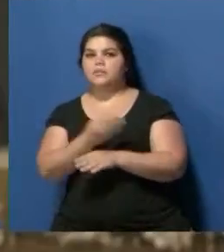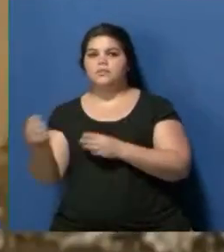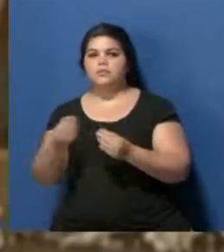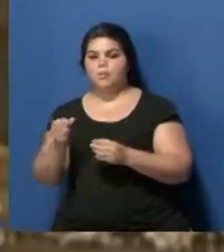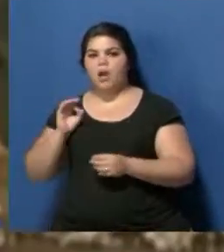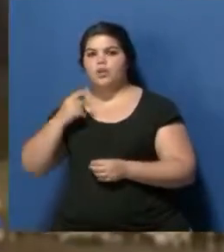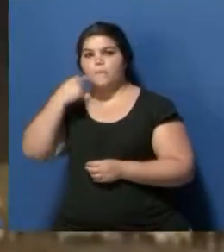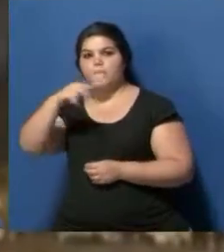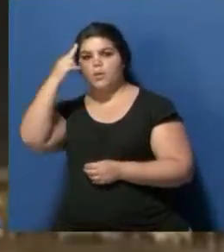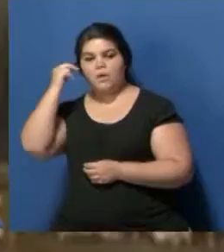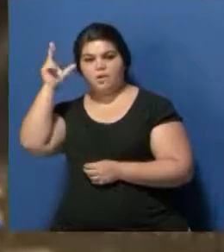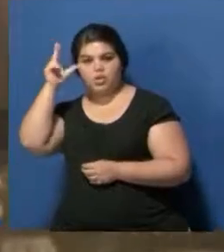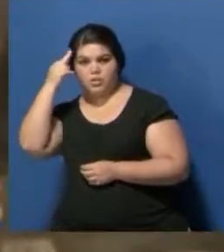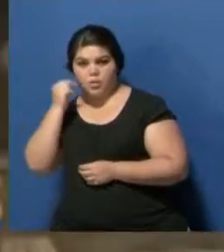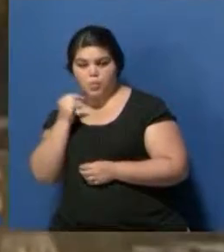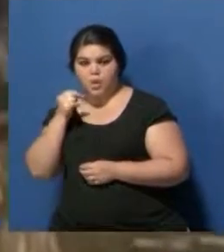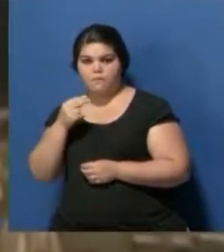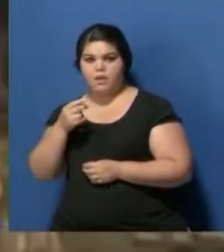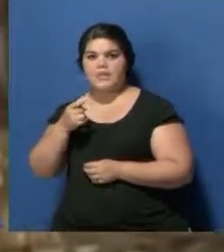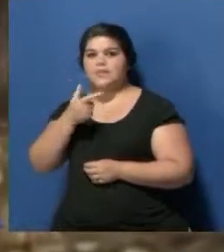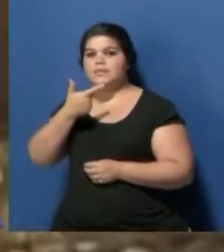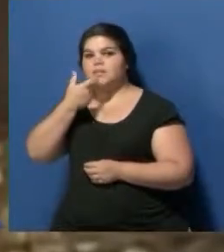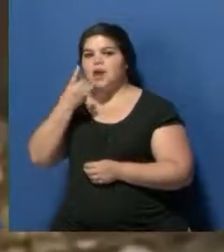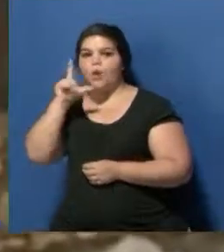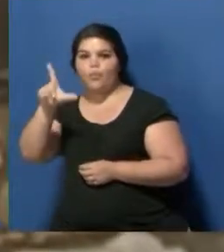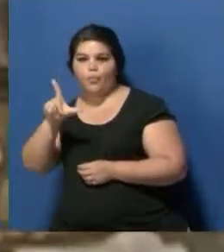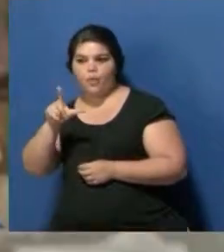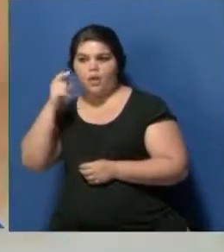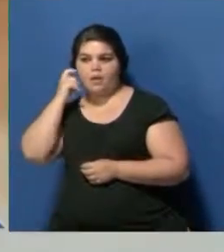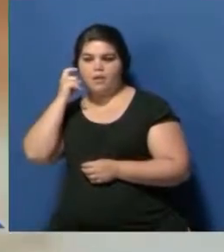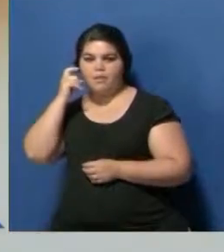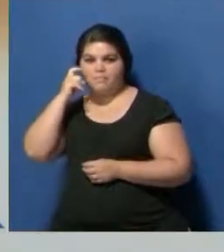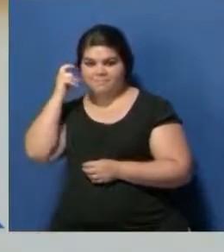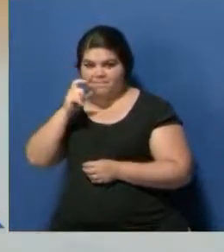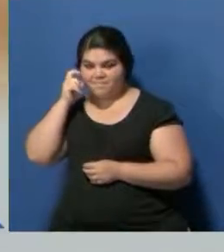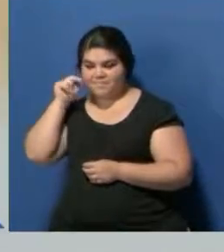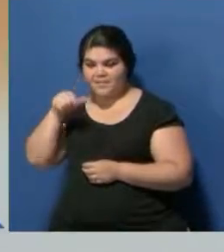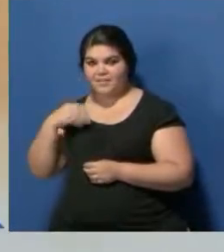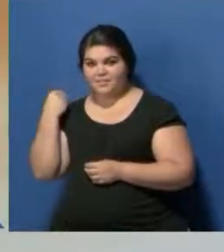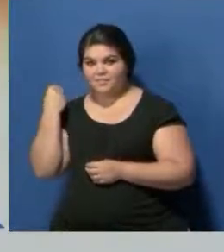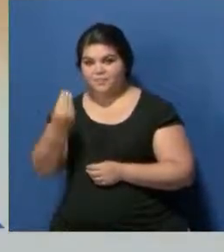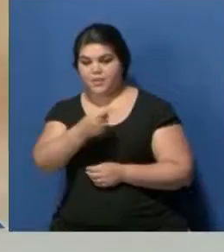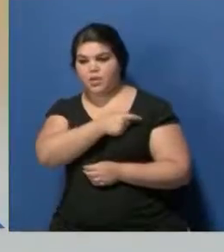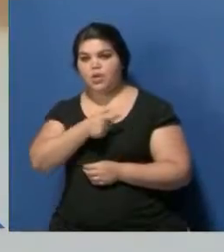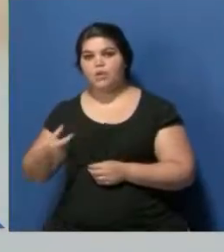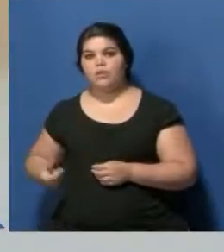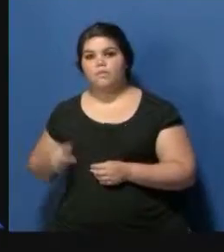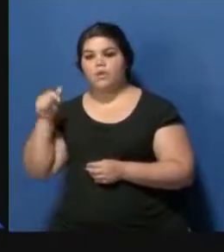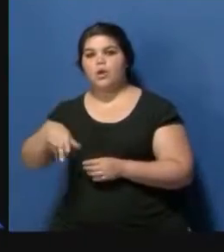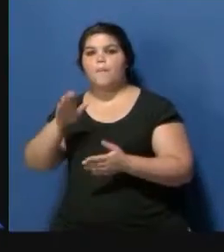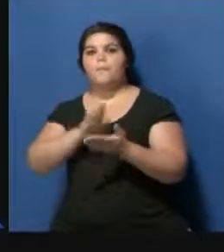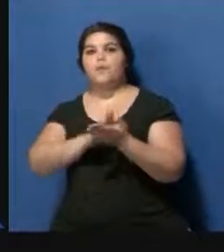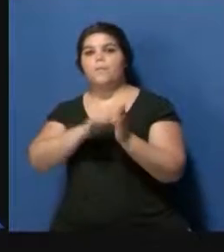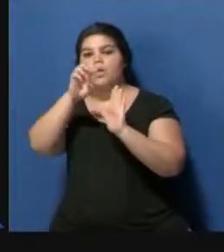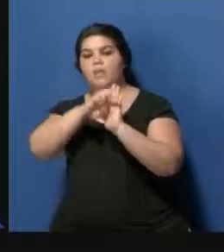año 89, cuando asume Carlos Saúl Menem, llega al gobierno con un programa y con una propuesta de lo que hoy